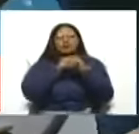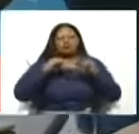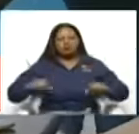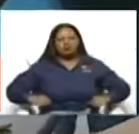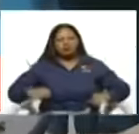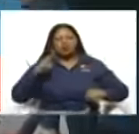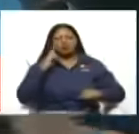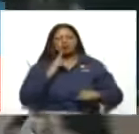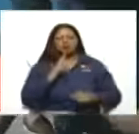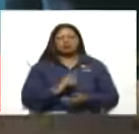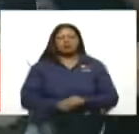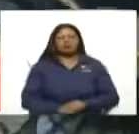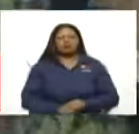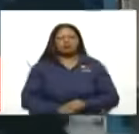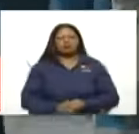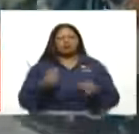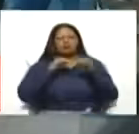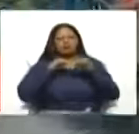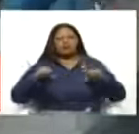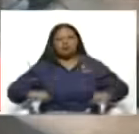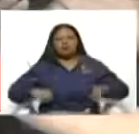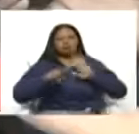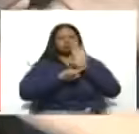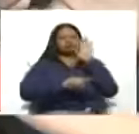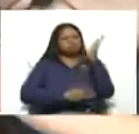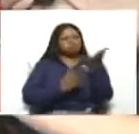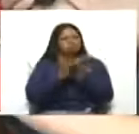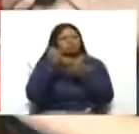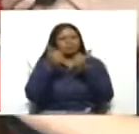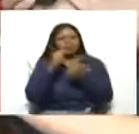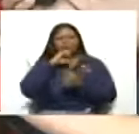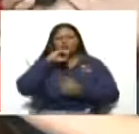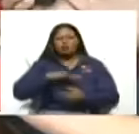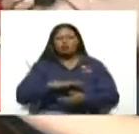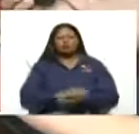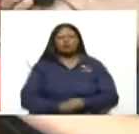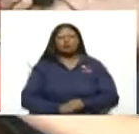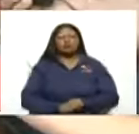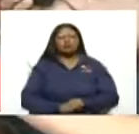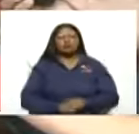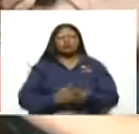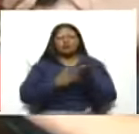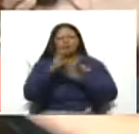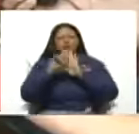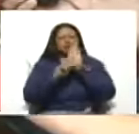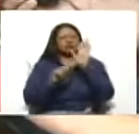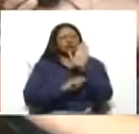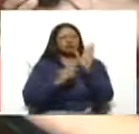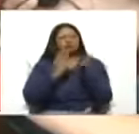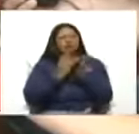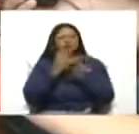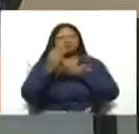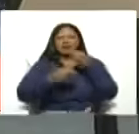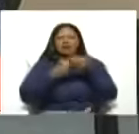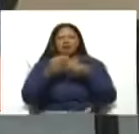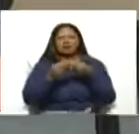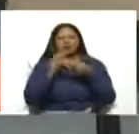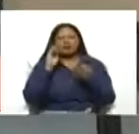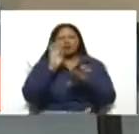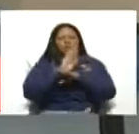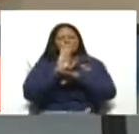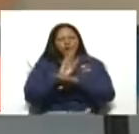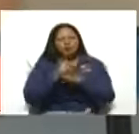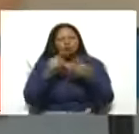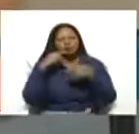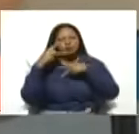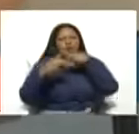Nacional Bolivariana. La Fuerza Armada está cumpliendo su rol histórico que está contemplado en la Constitución y en las leyes, que es el resguardo, el cuidado